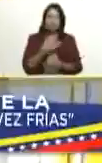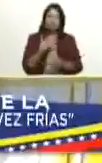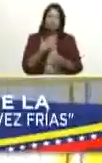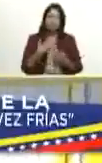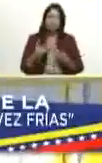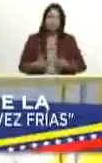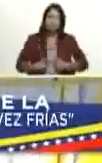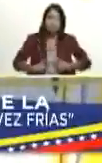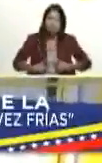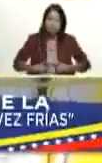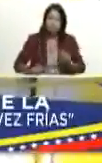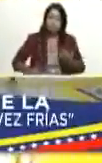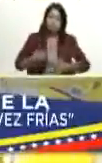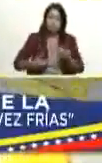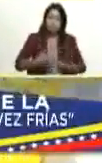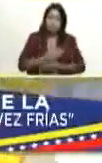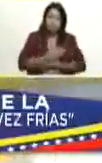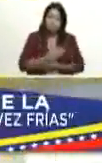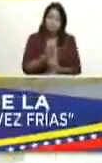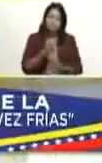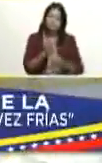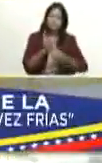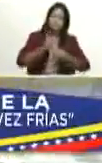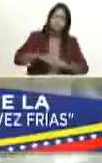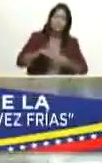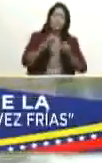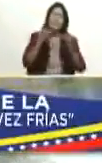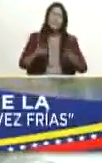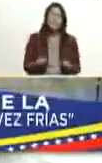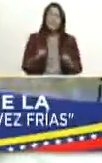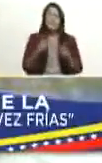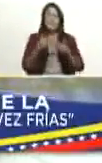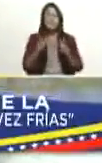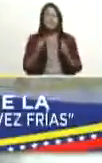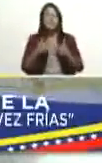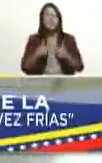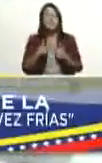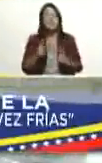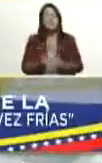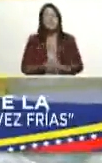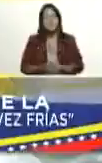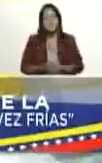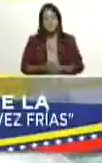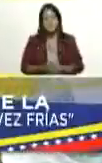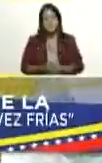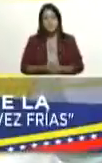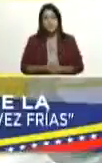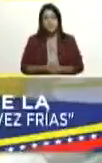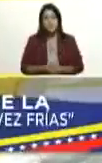nuevos profesionales dentro del Sistema Público Nacional de Salud.